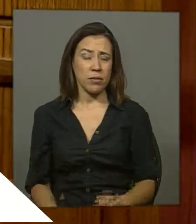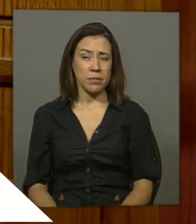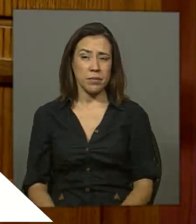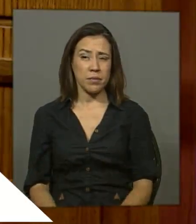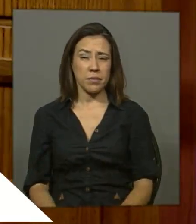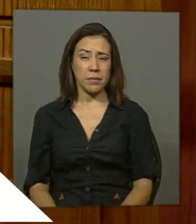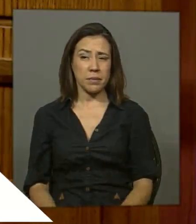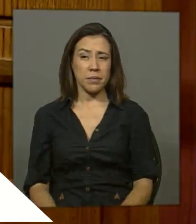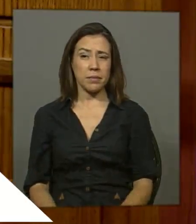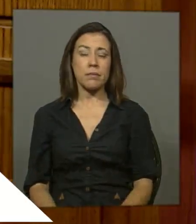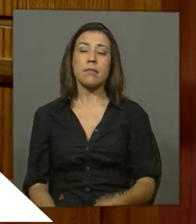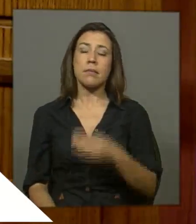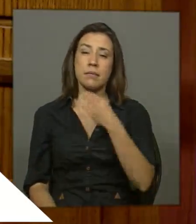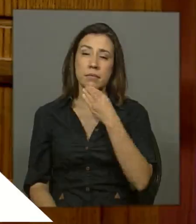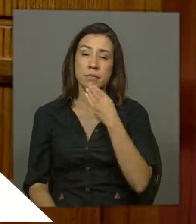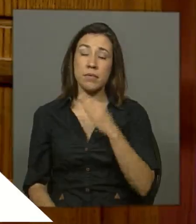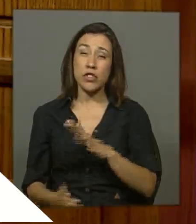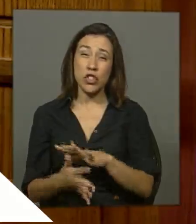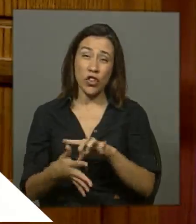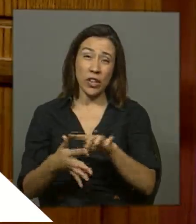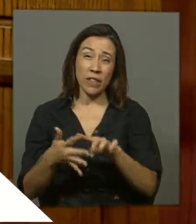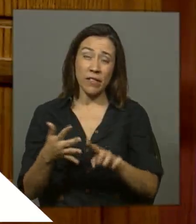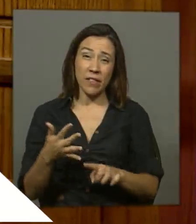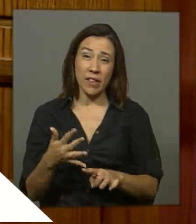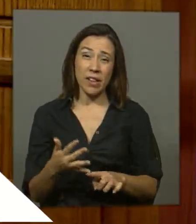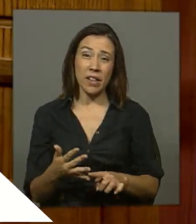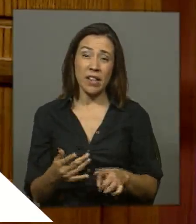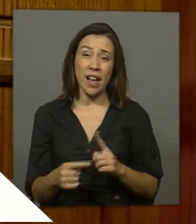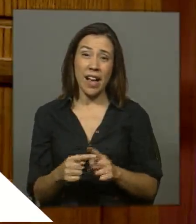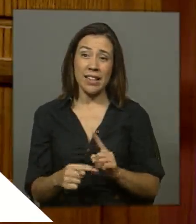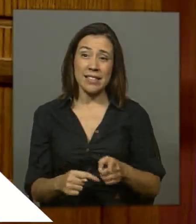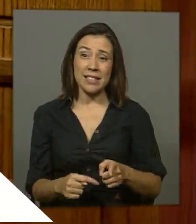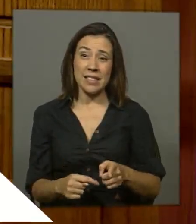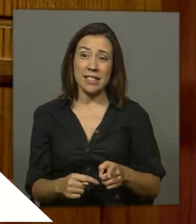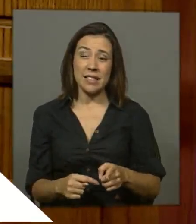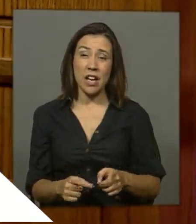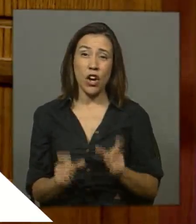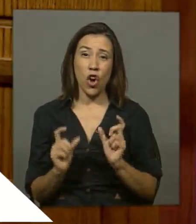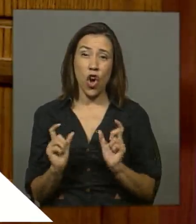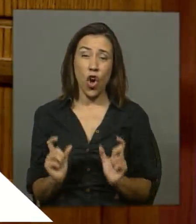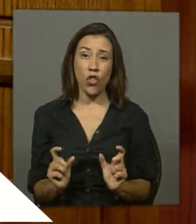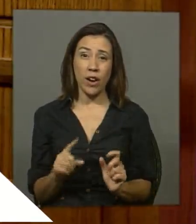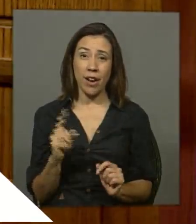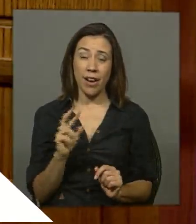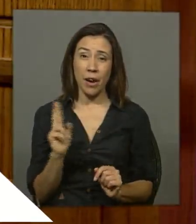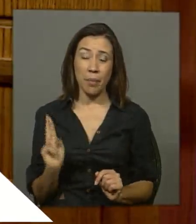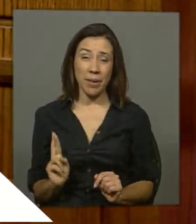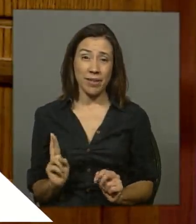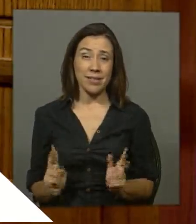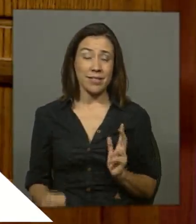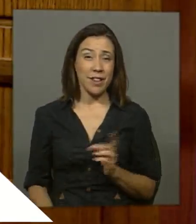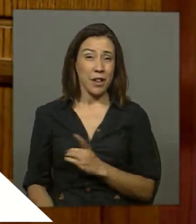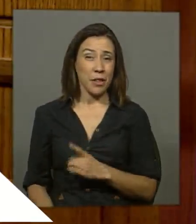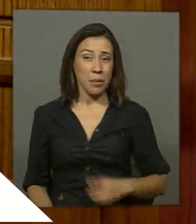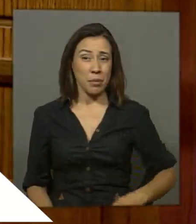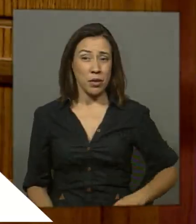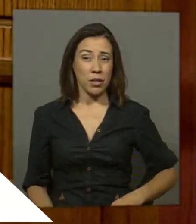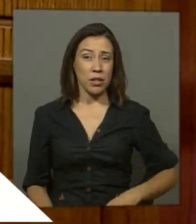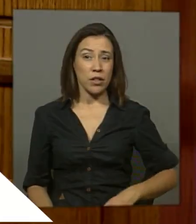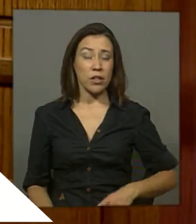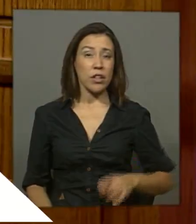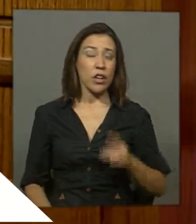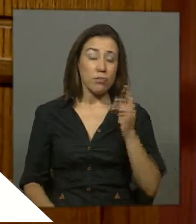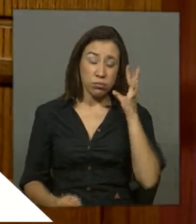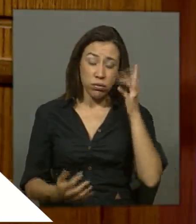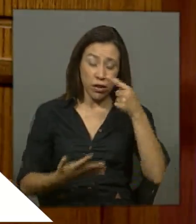entonces que además de todos estos estos requisitos la contraloría señores parlamentarios toma razón en